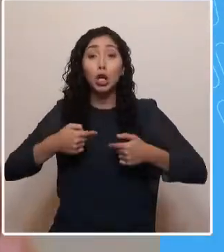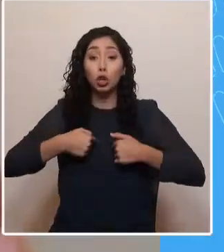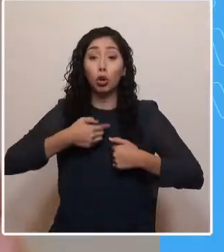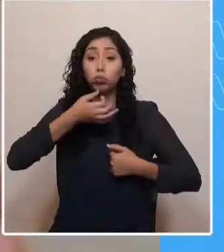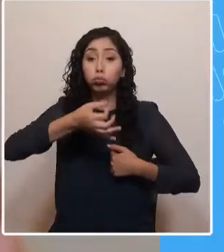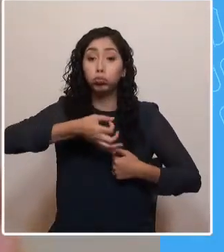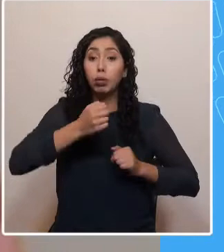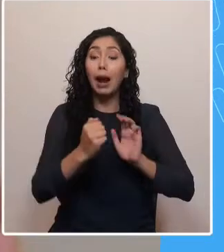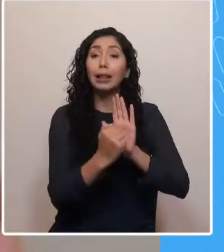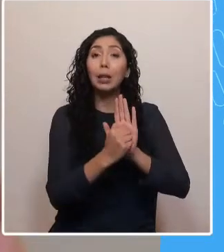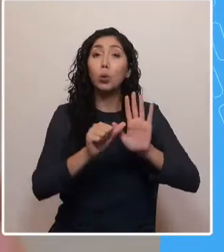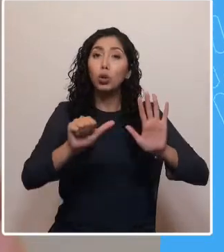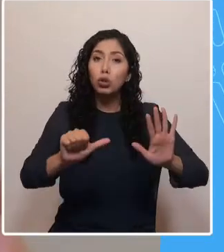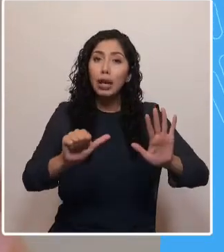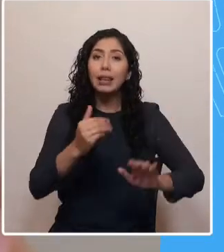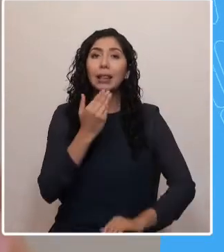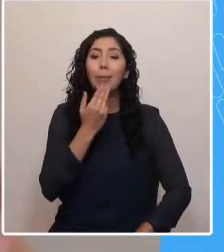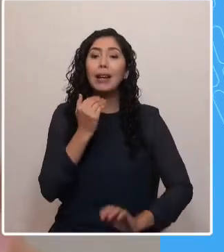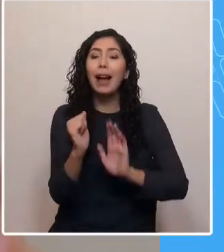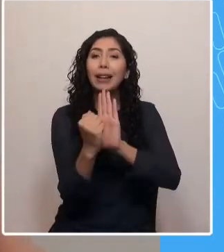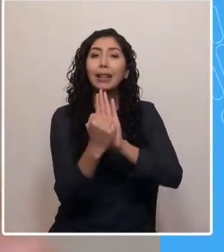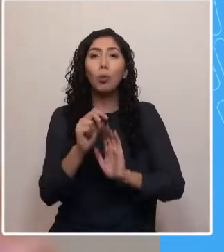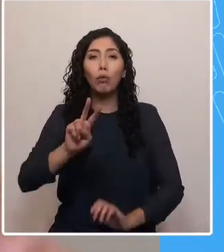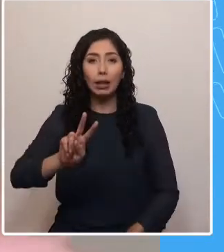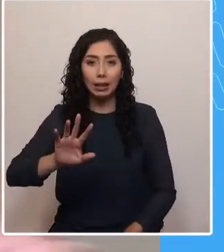artículo 25.